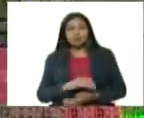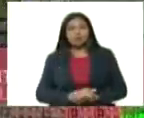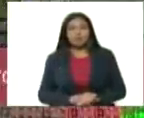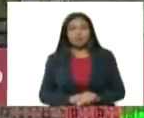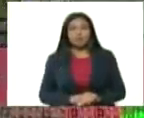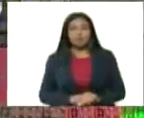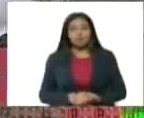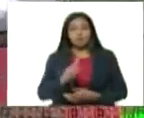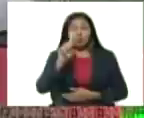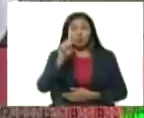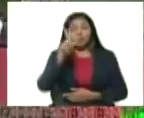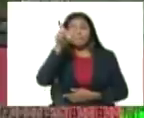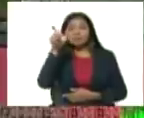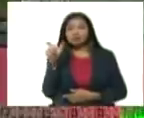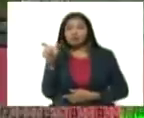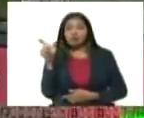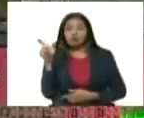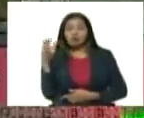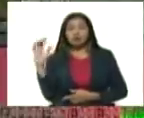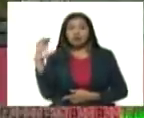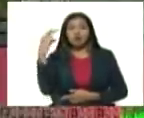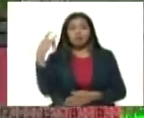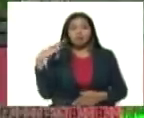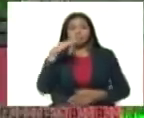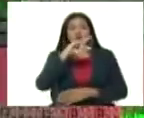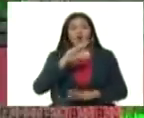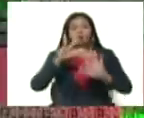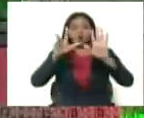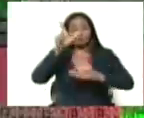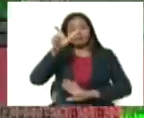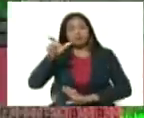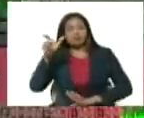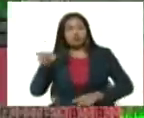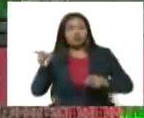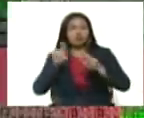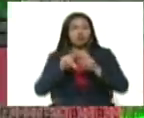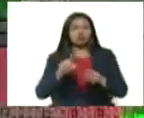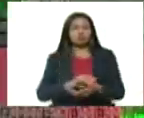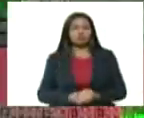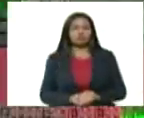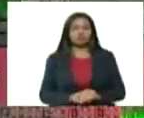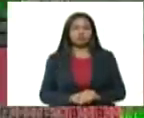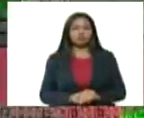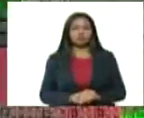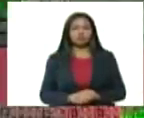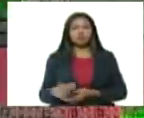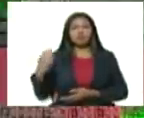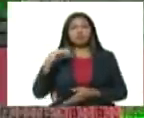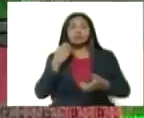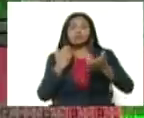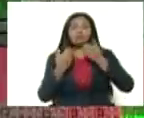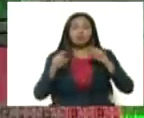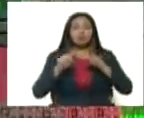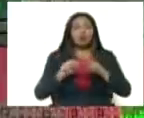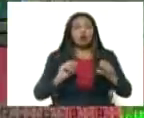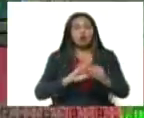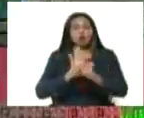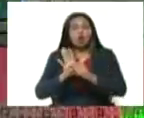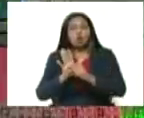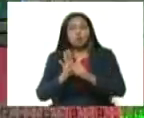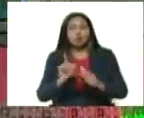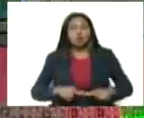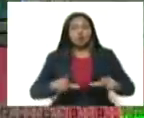de una sola persona que provino de Colombia, ya van 8 personas que han tenido infección por COVID-19 o del